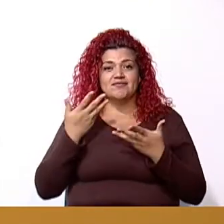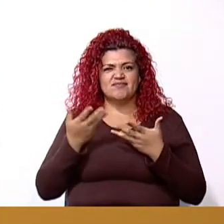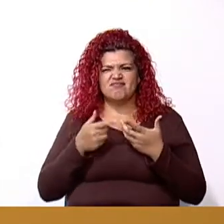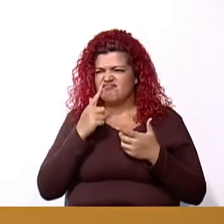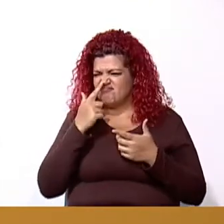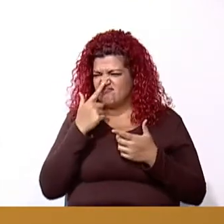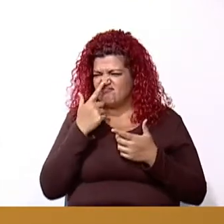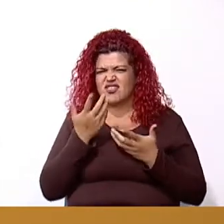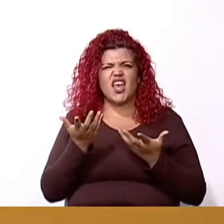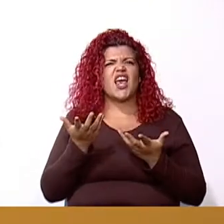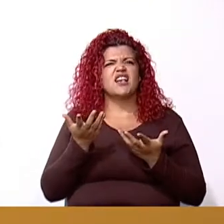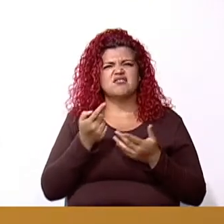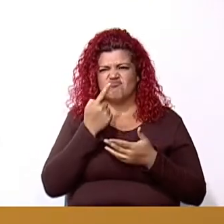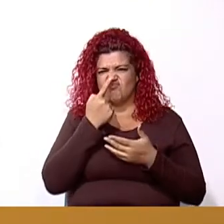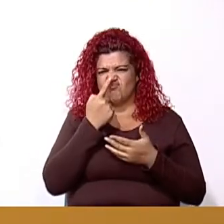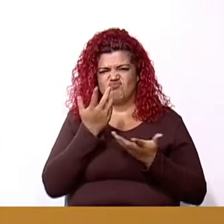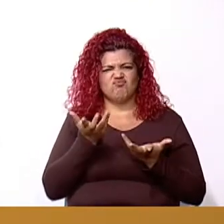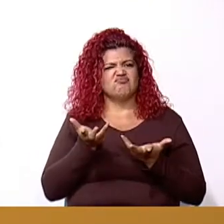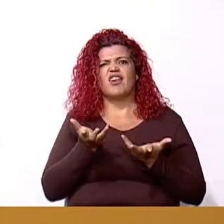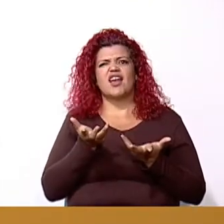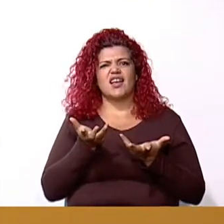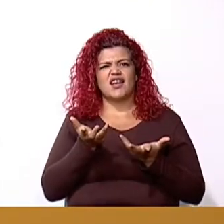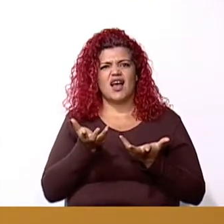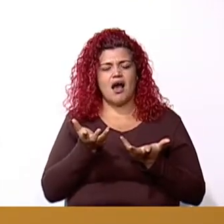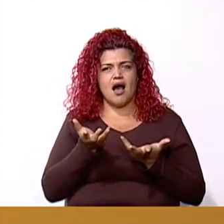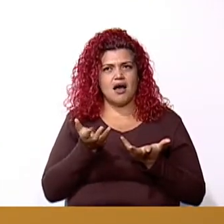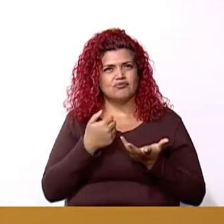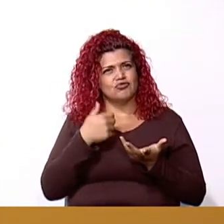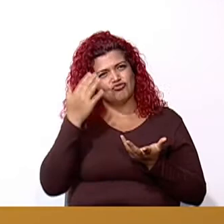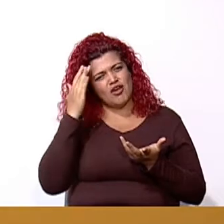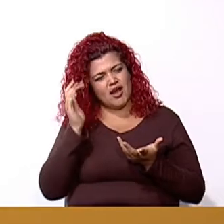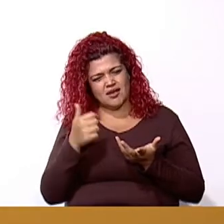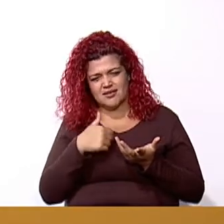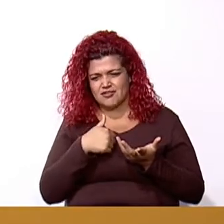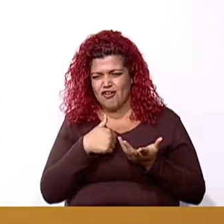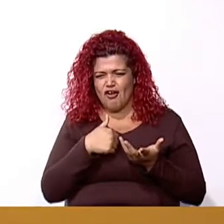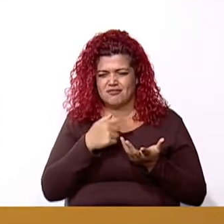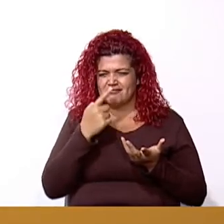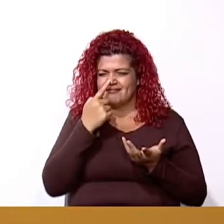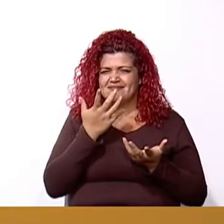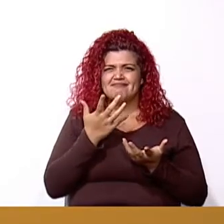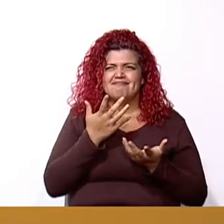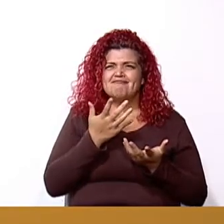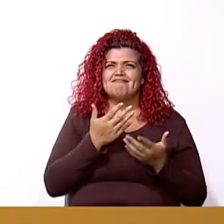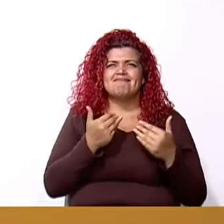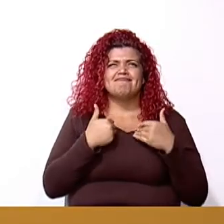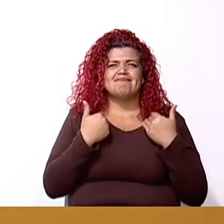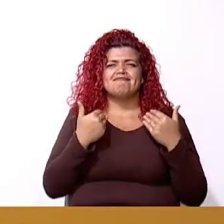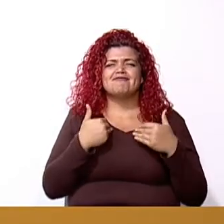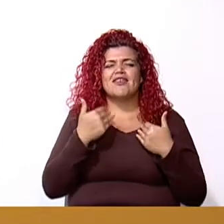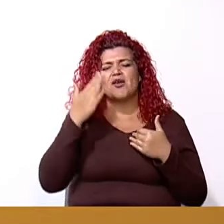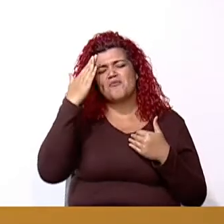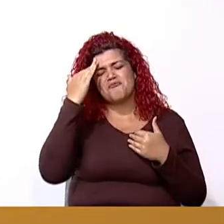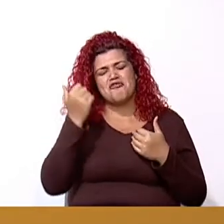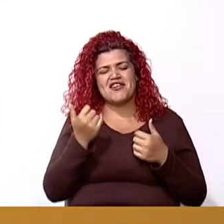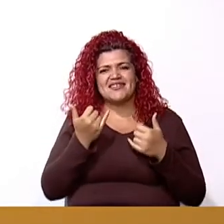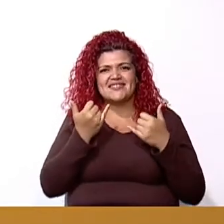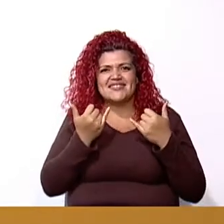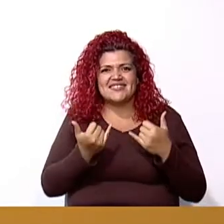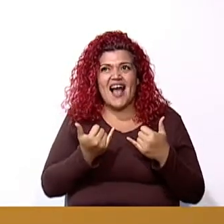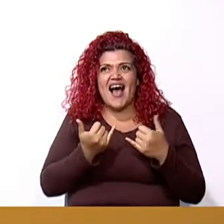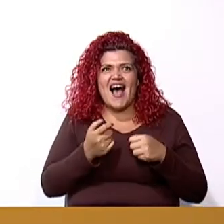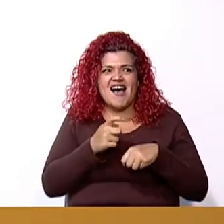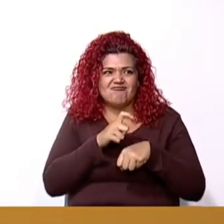¿A qué les huele? ¿No les huele a algo? Ay, no sé, pero yo estoy tan fascinada porque viene una de